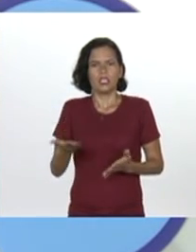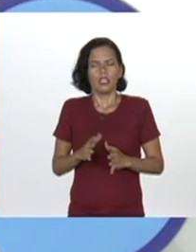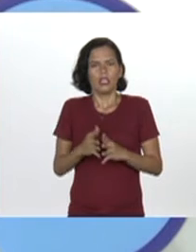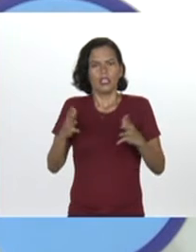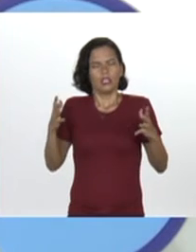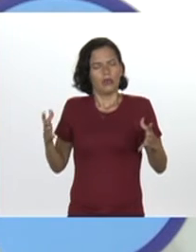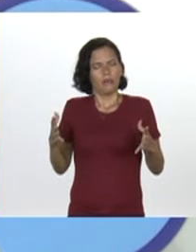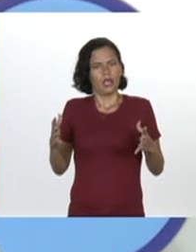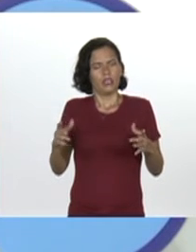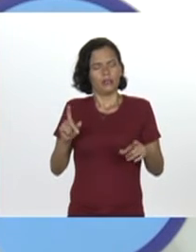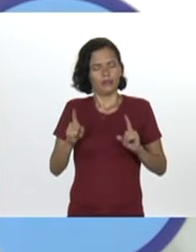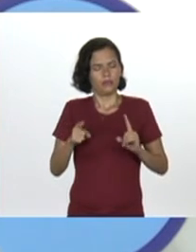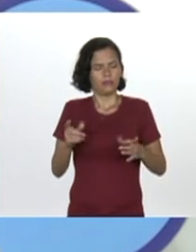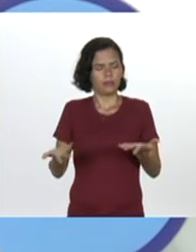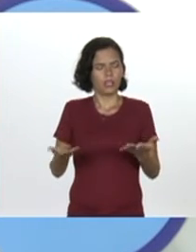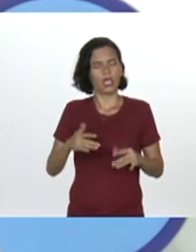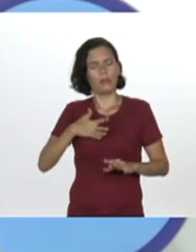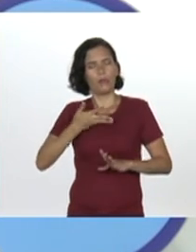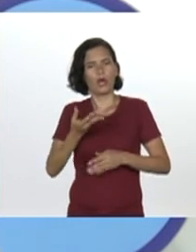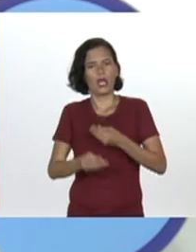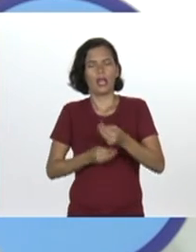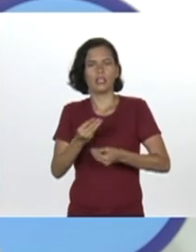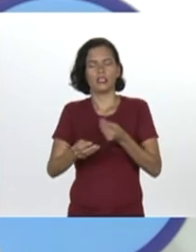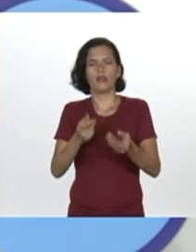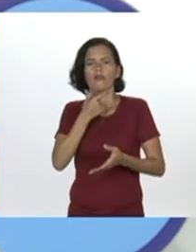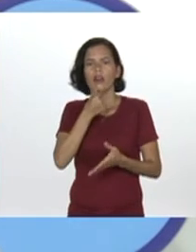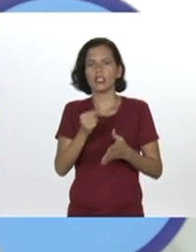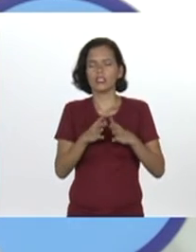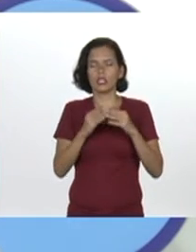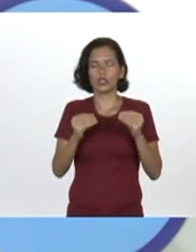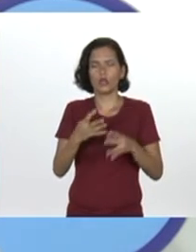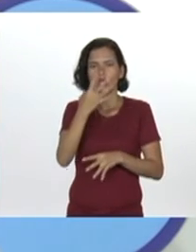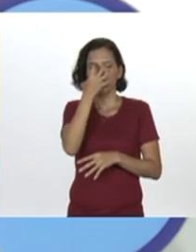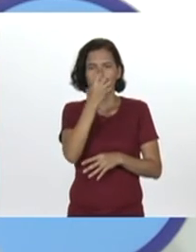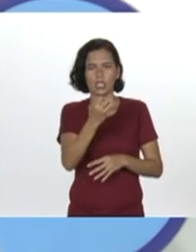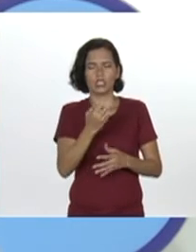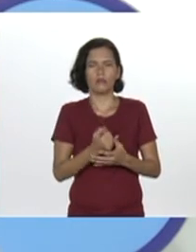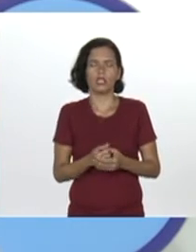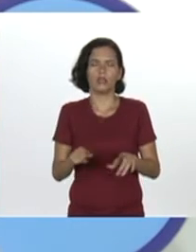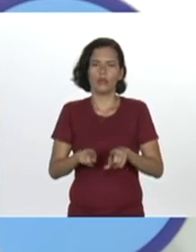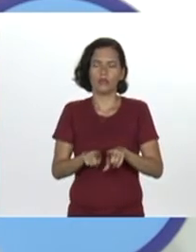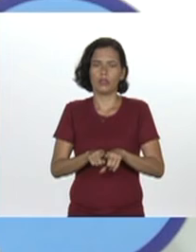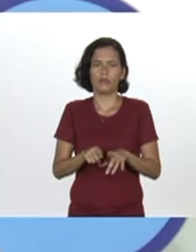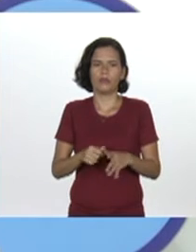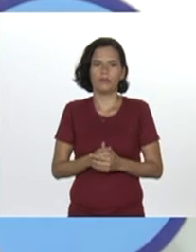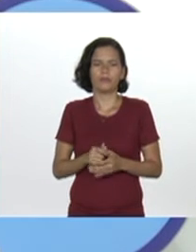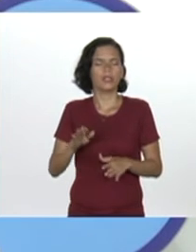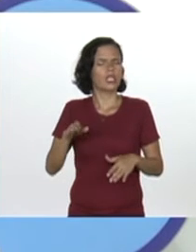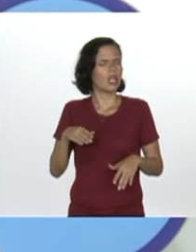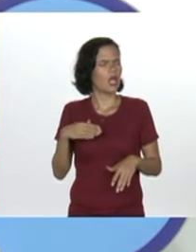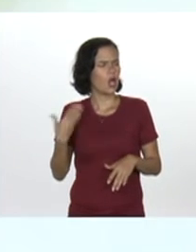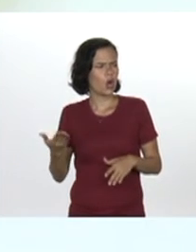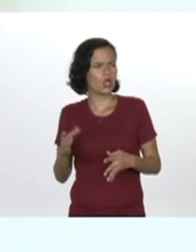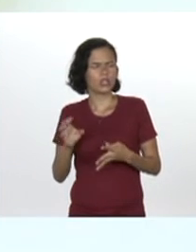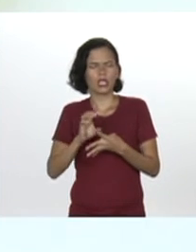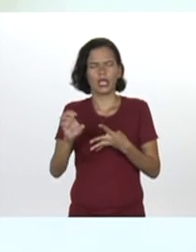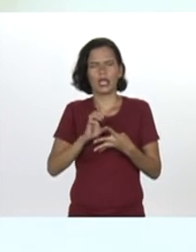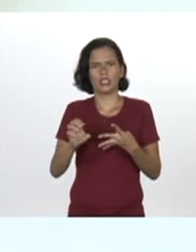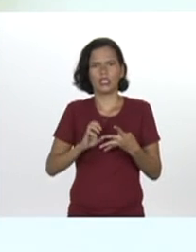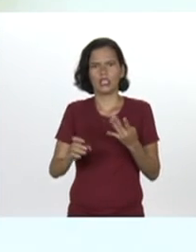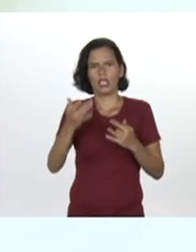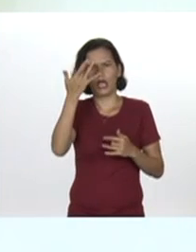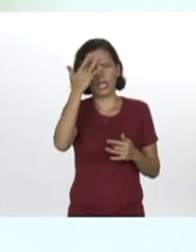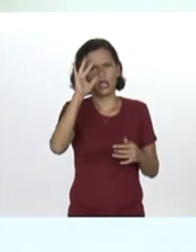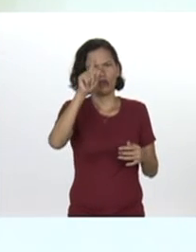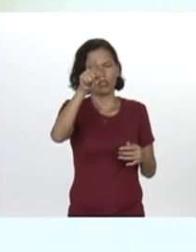tamaño proporcional de manera que pueda facilitar toda esa comprensión y manejo del mismo. ¿Qué otras características consideras,